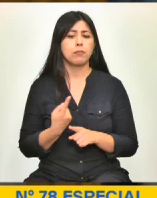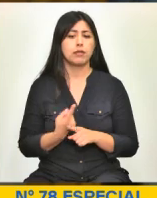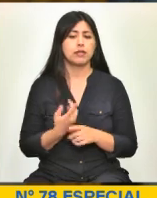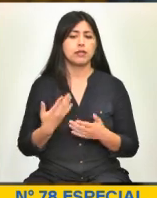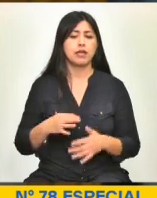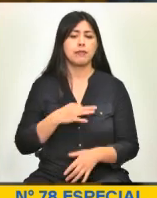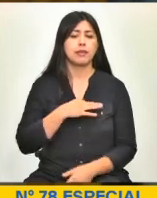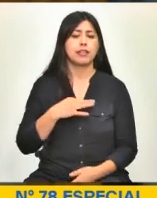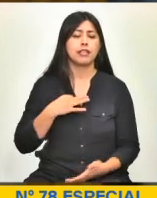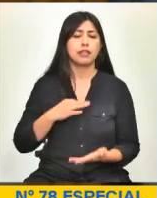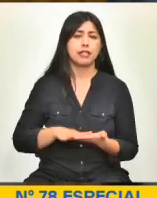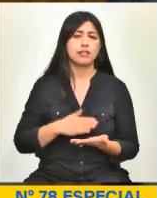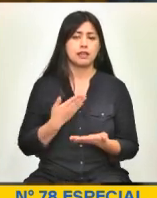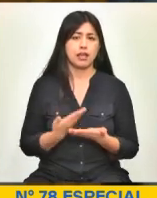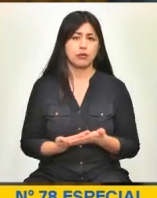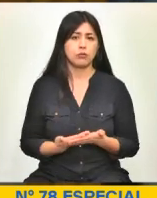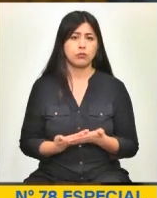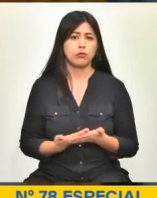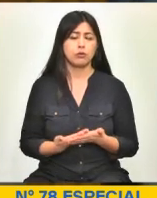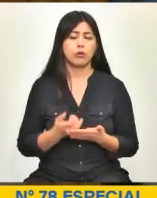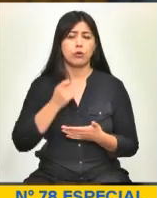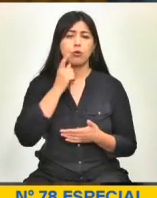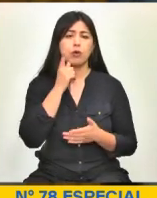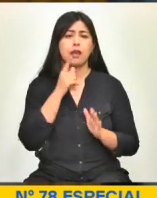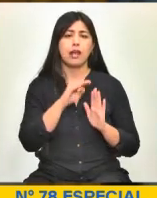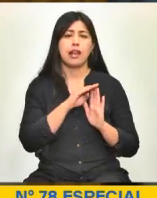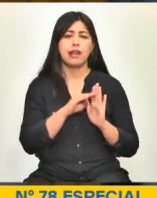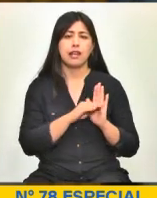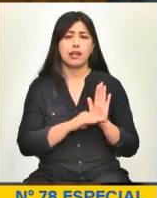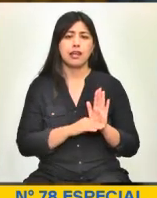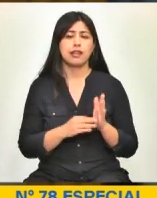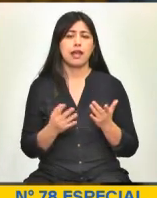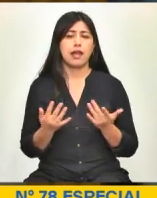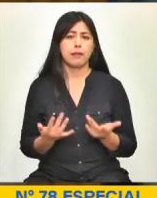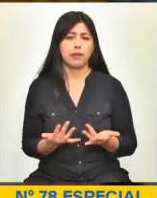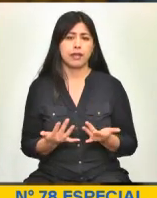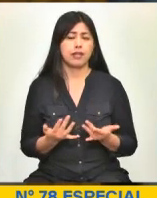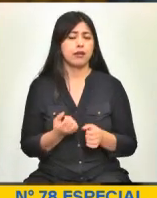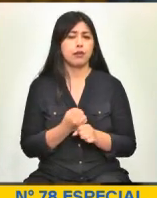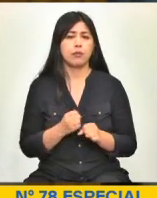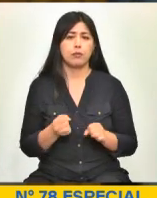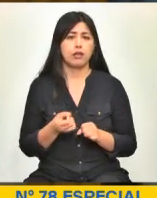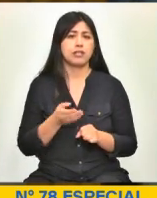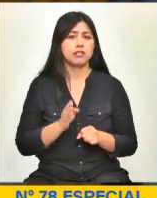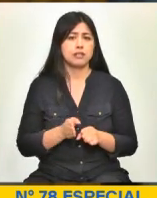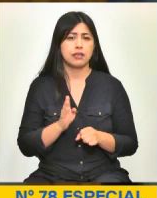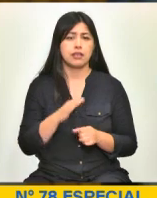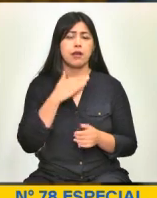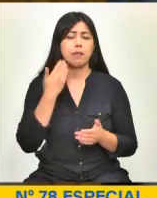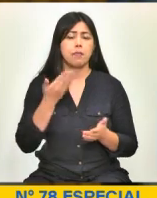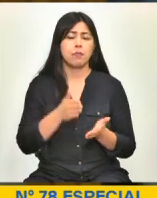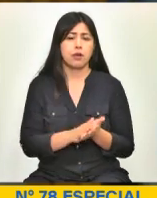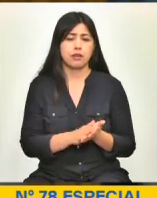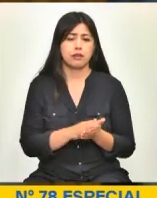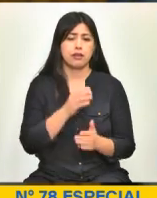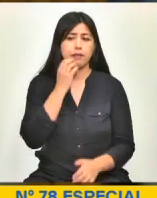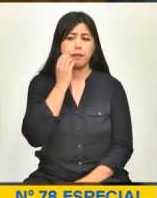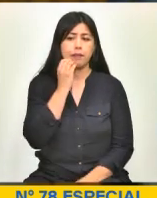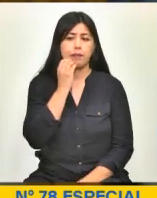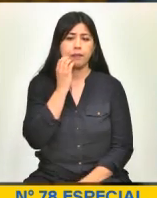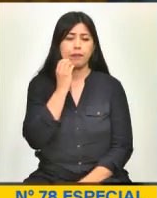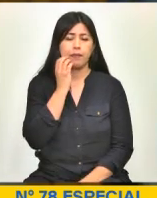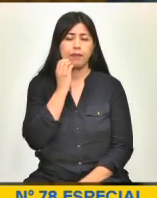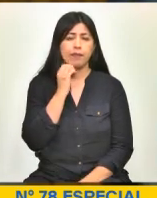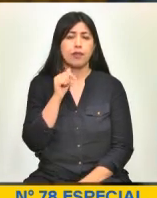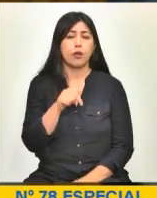de Salud, por su intermedio, presidente, que es el tema de las listas de espera. No podemos seguir acumulando muertes. Hoy día